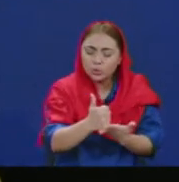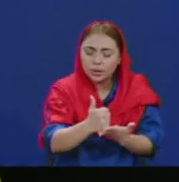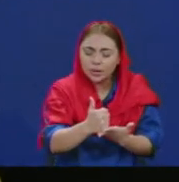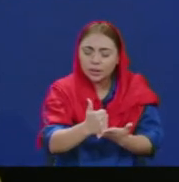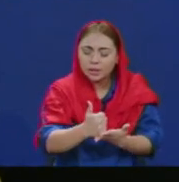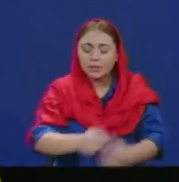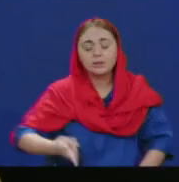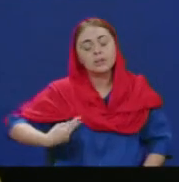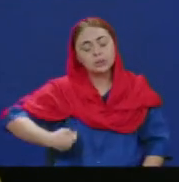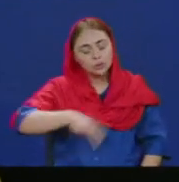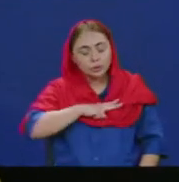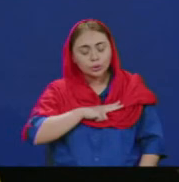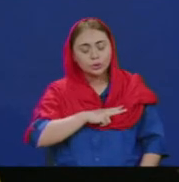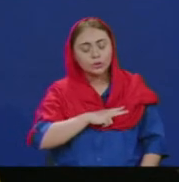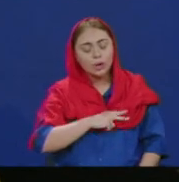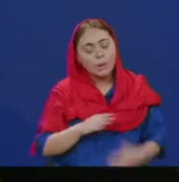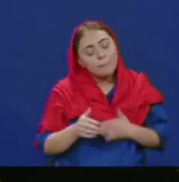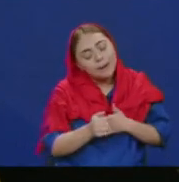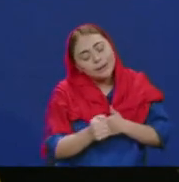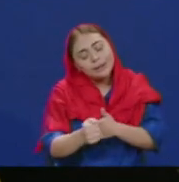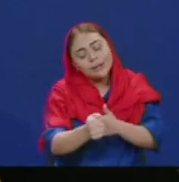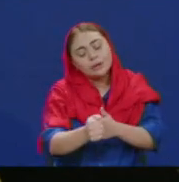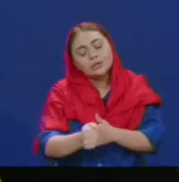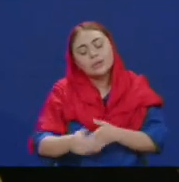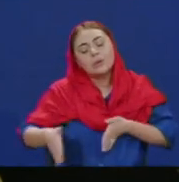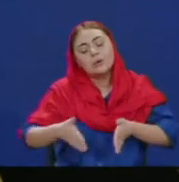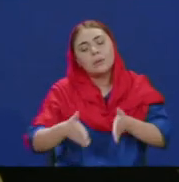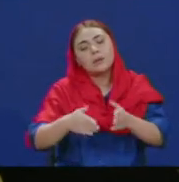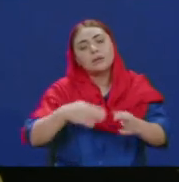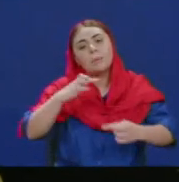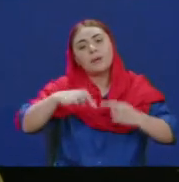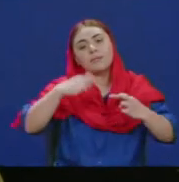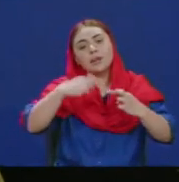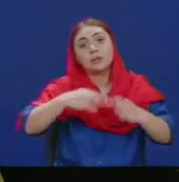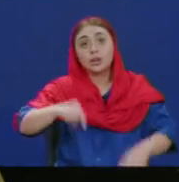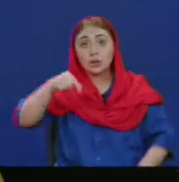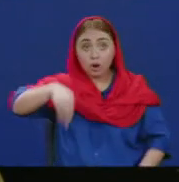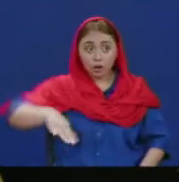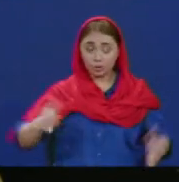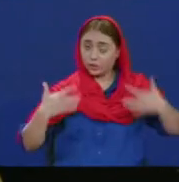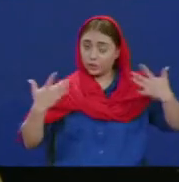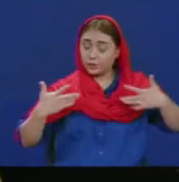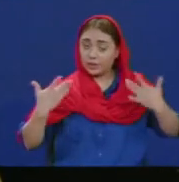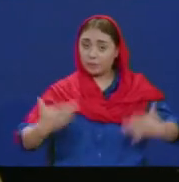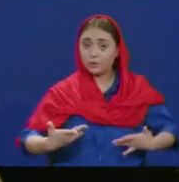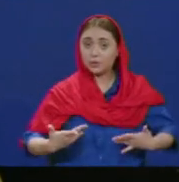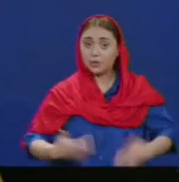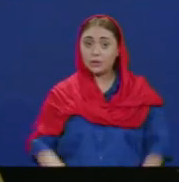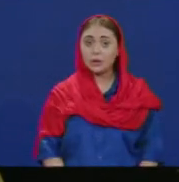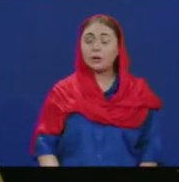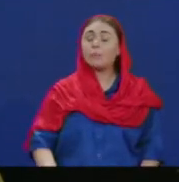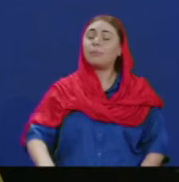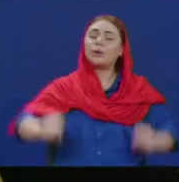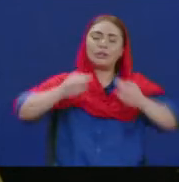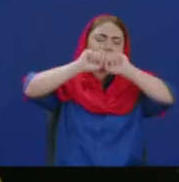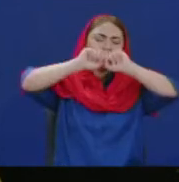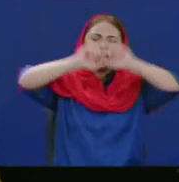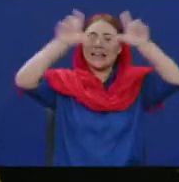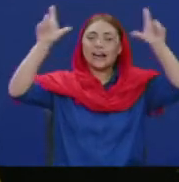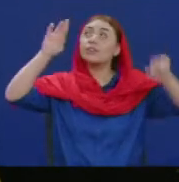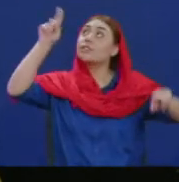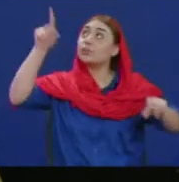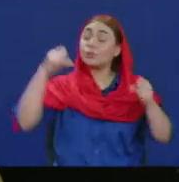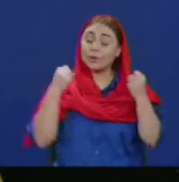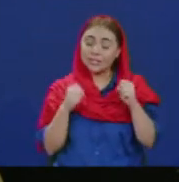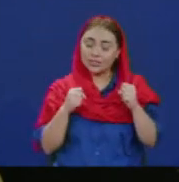este camino. Te lo pedimos, Señor, en el nombre de Jesús. Y nos regocijamos, Señor, por la gran obra que has hecho en esta mañana,